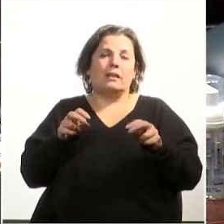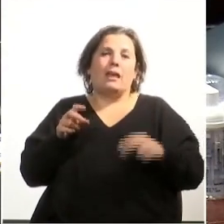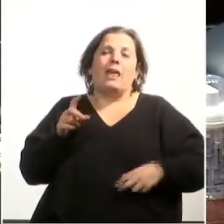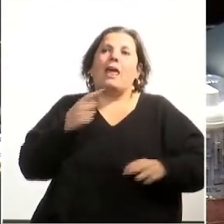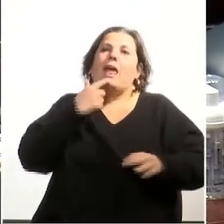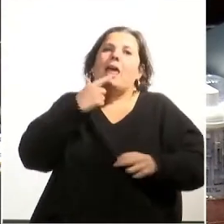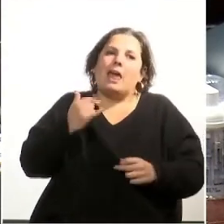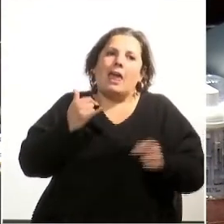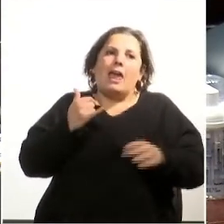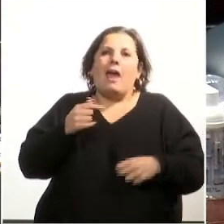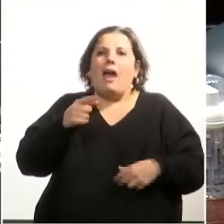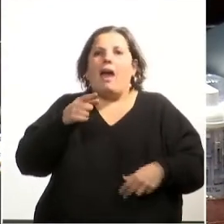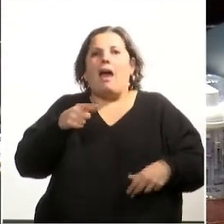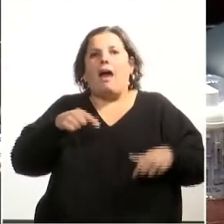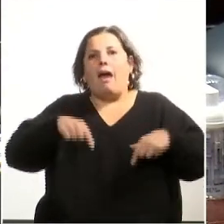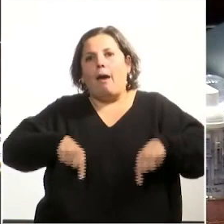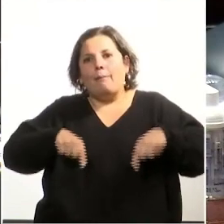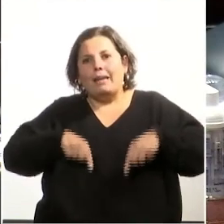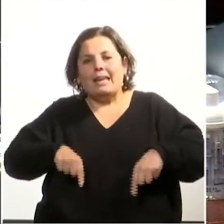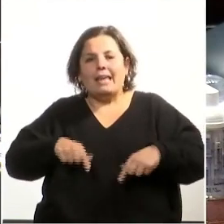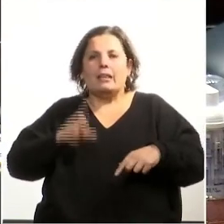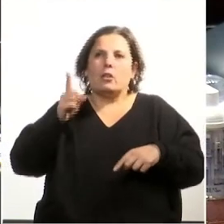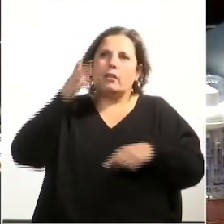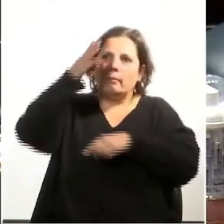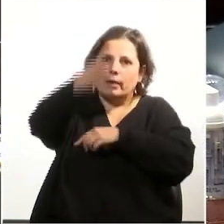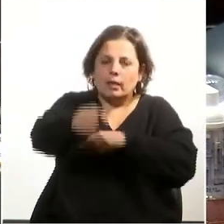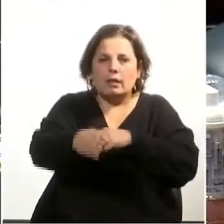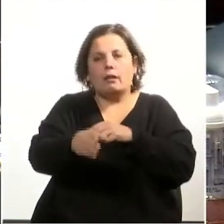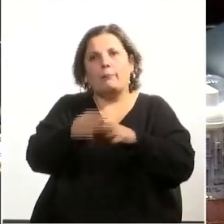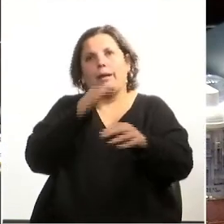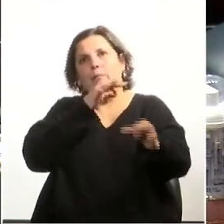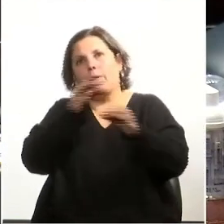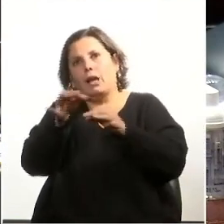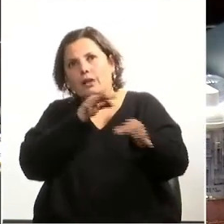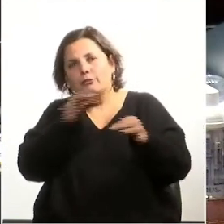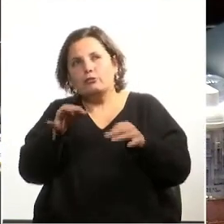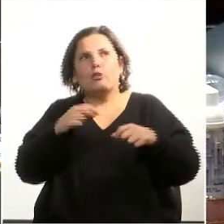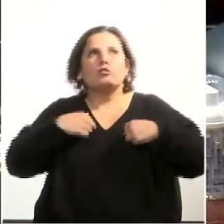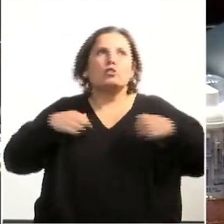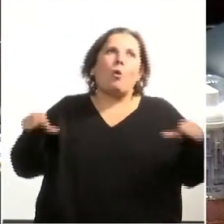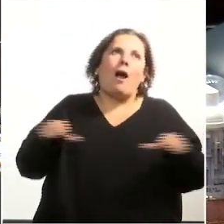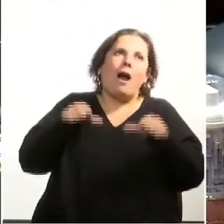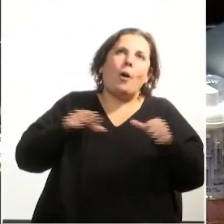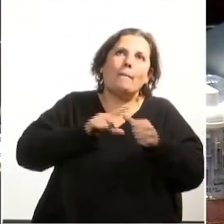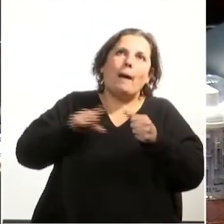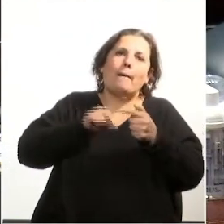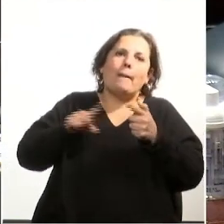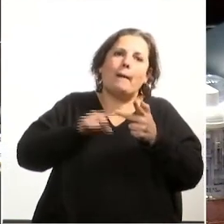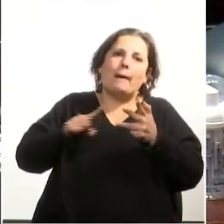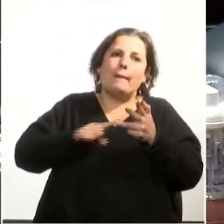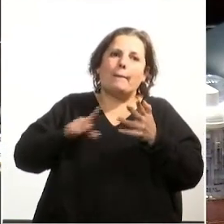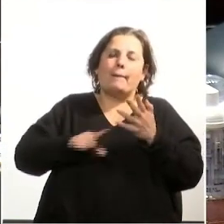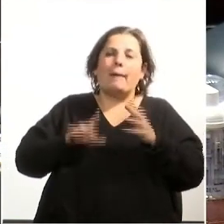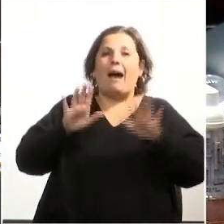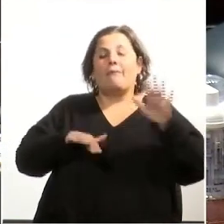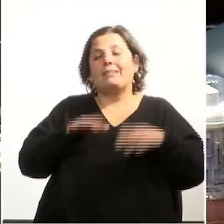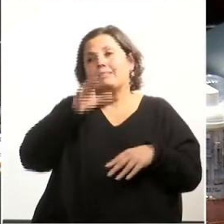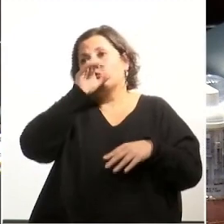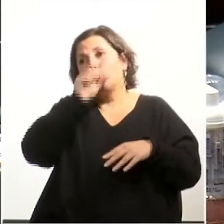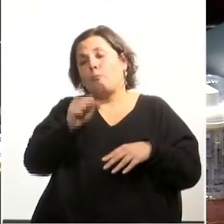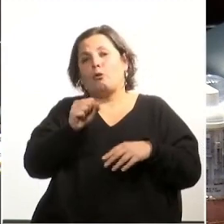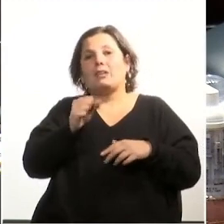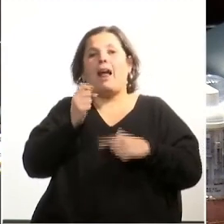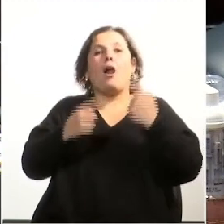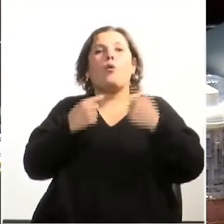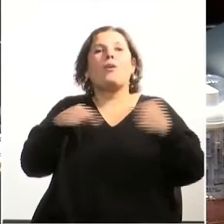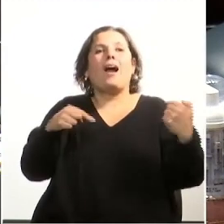ingrata la posición del ministro que tiene que concurrir a dar explicaciones de su política y a veces hasta soportar alguna cosa